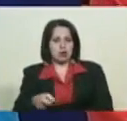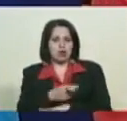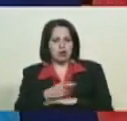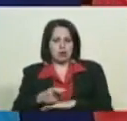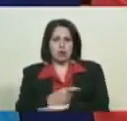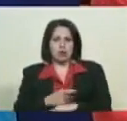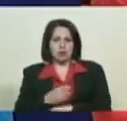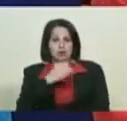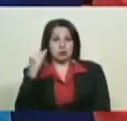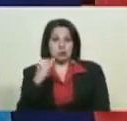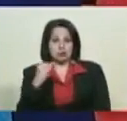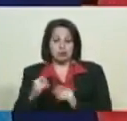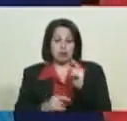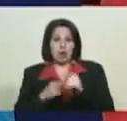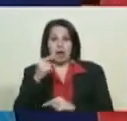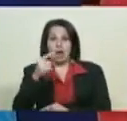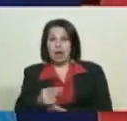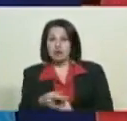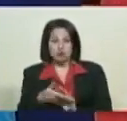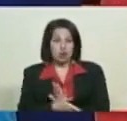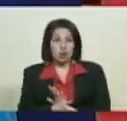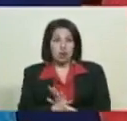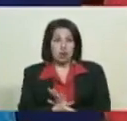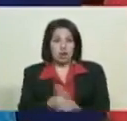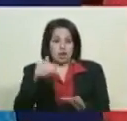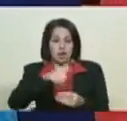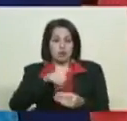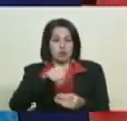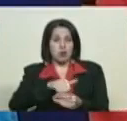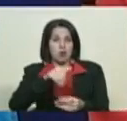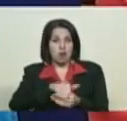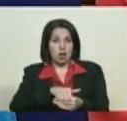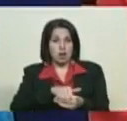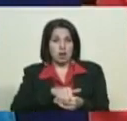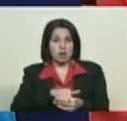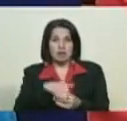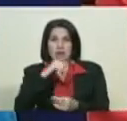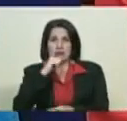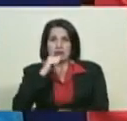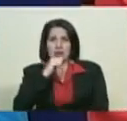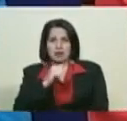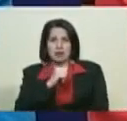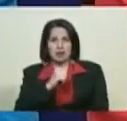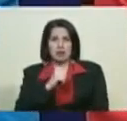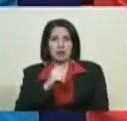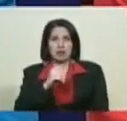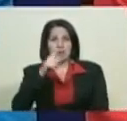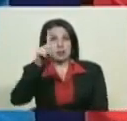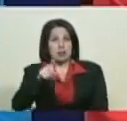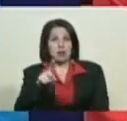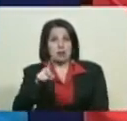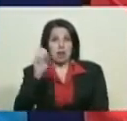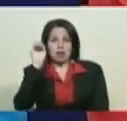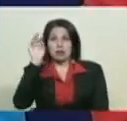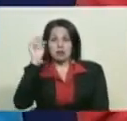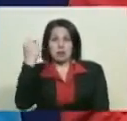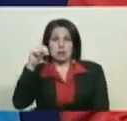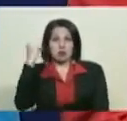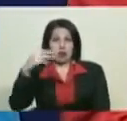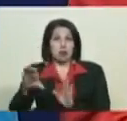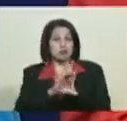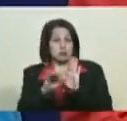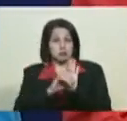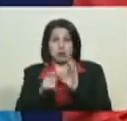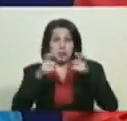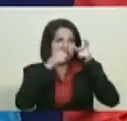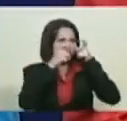Zulia. Y el año que viene hay eventos electorales que sin duda alguna van a ocurrir, y la Asamblea Nacional Constituyente estará